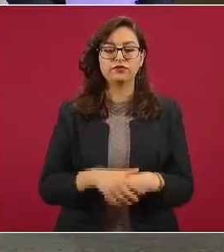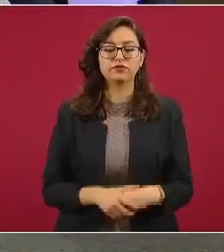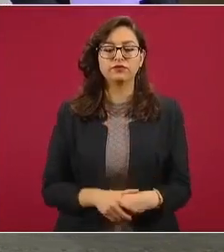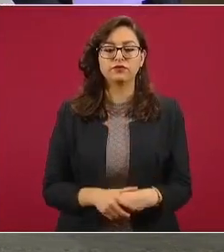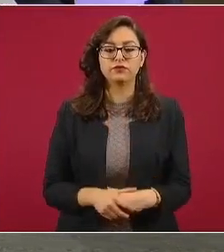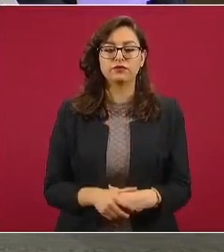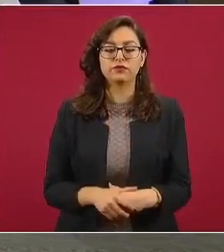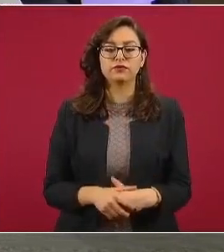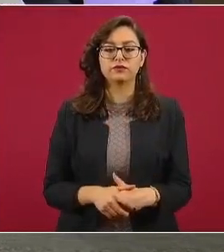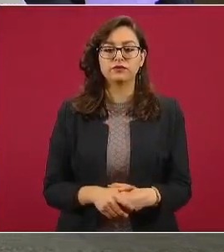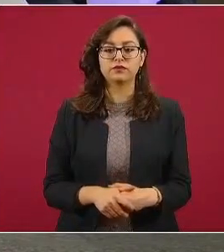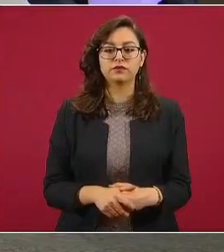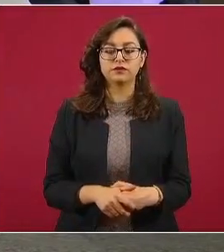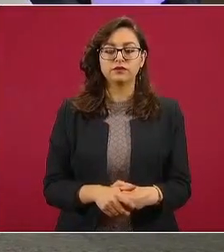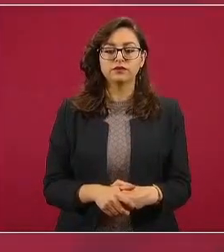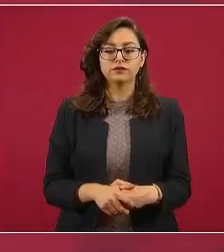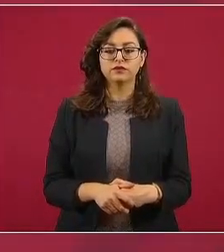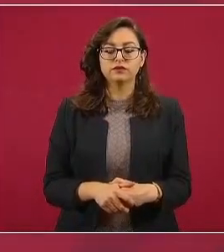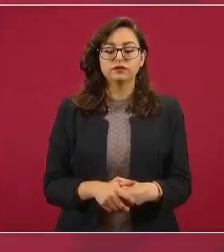Ahora